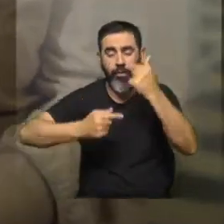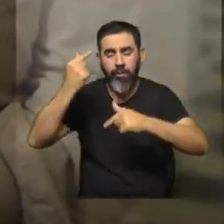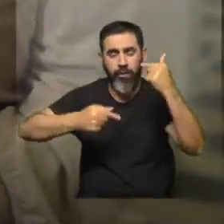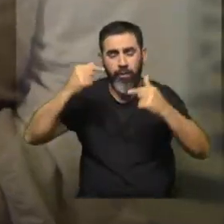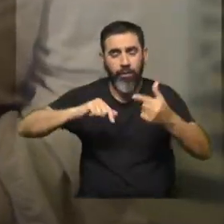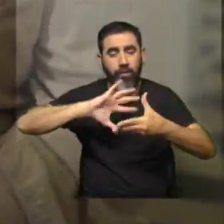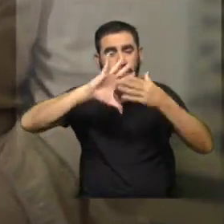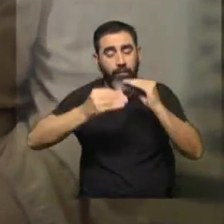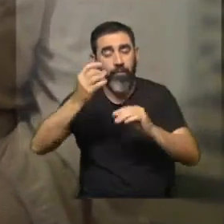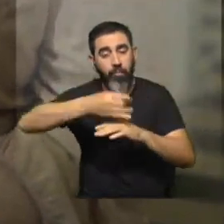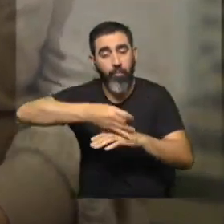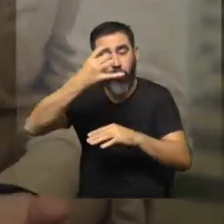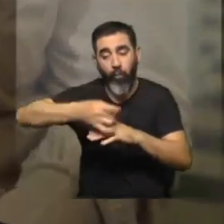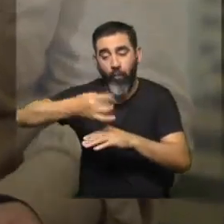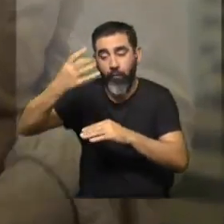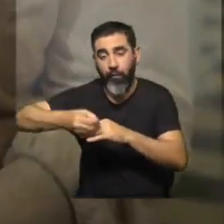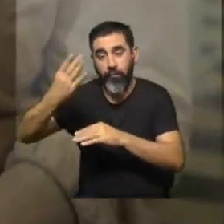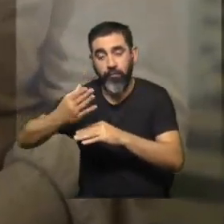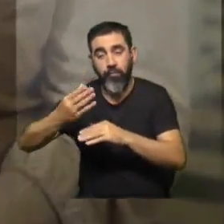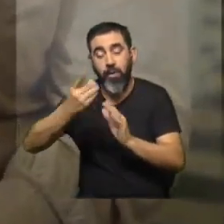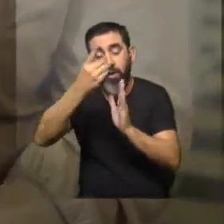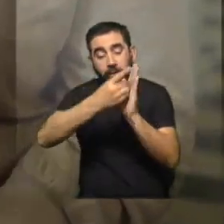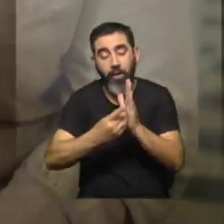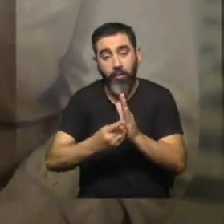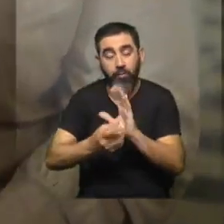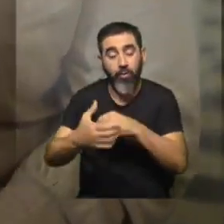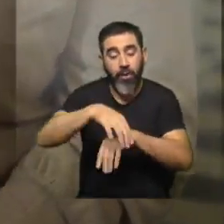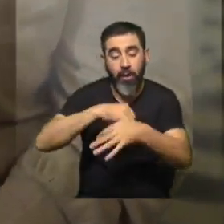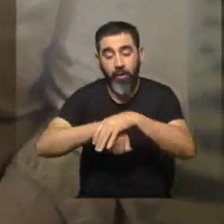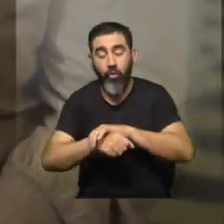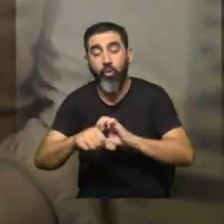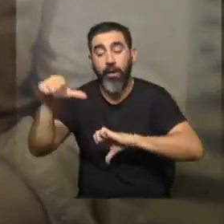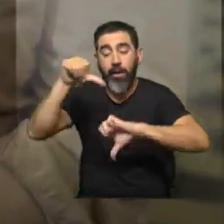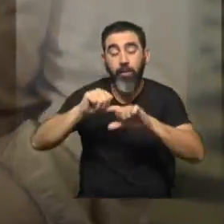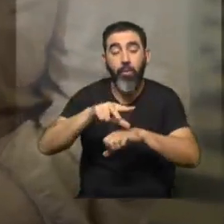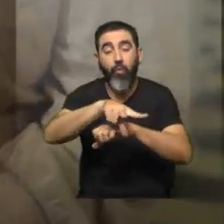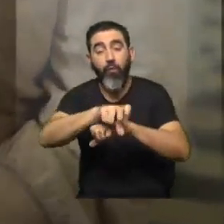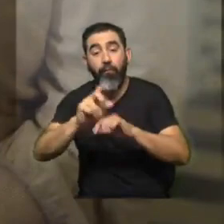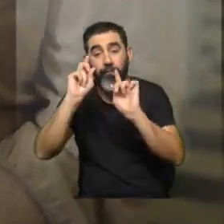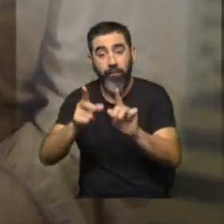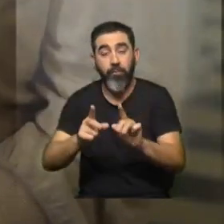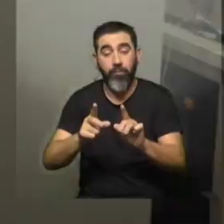poder no solamente el dato arqueológico, sino el dato químico, el dato físico,